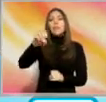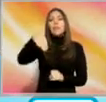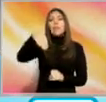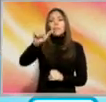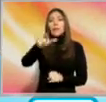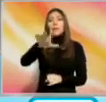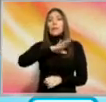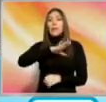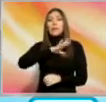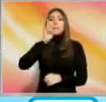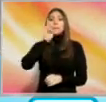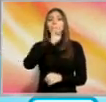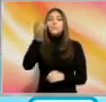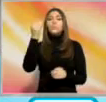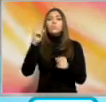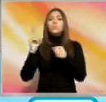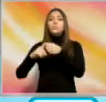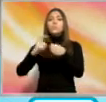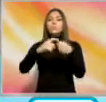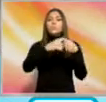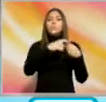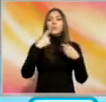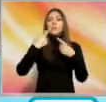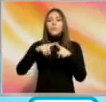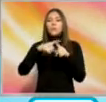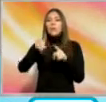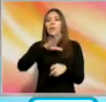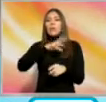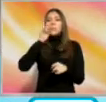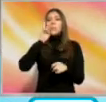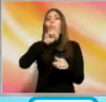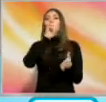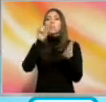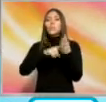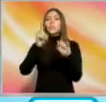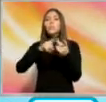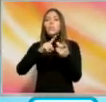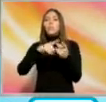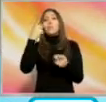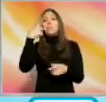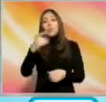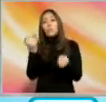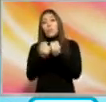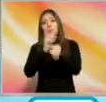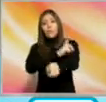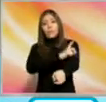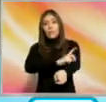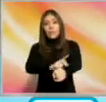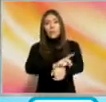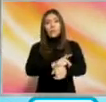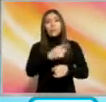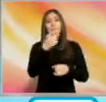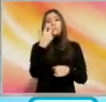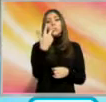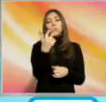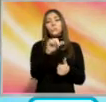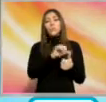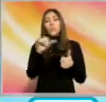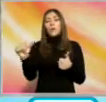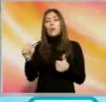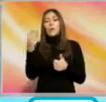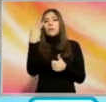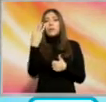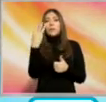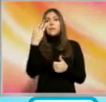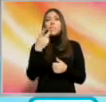comerciales que participan también, pero en las 16 delegaciones, en las explanadas, ahí van a estar de 8 a 3, del 6 de enero al